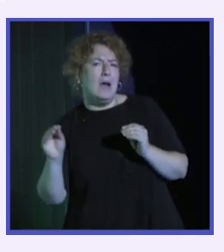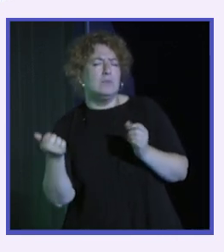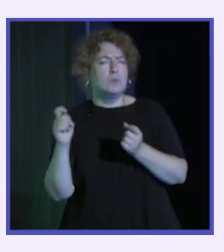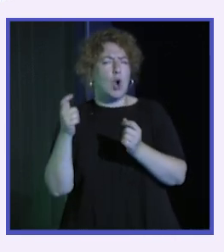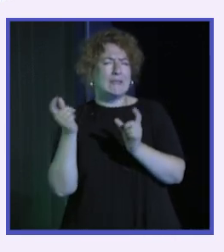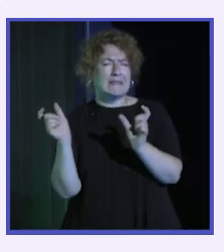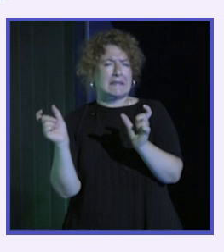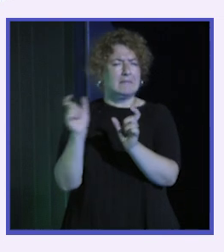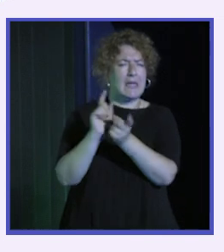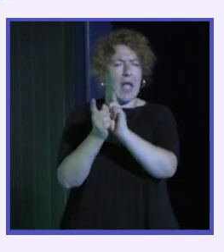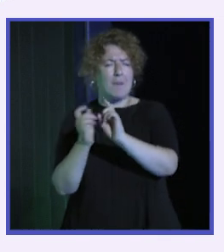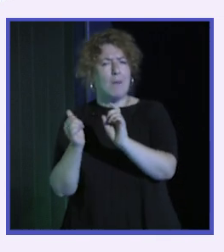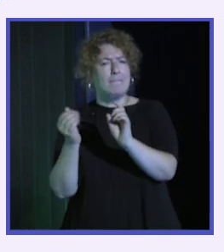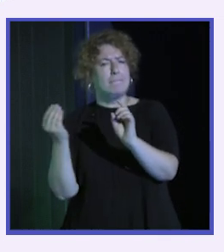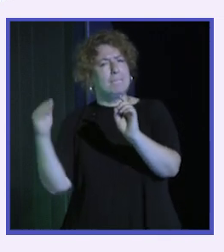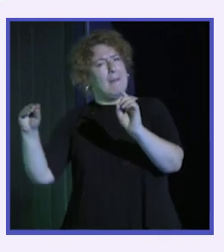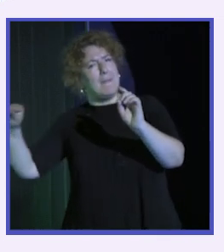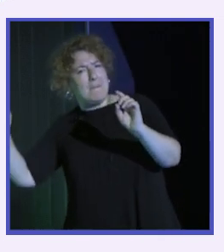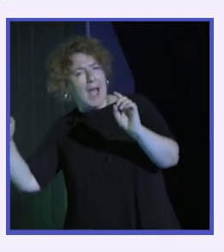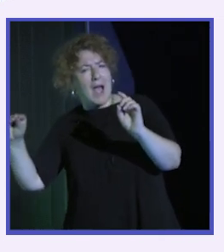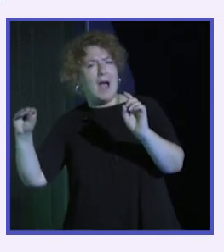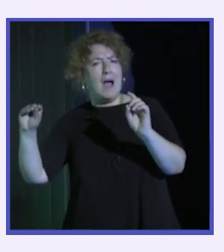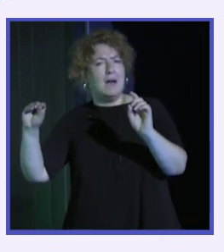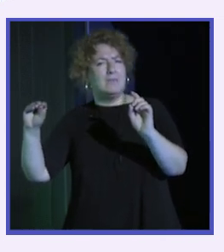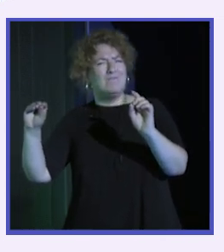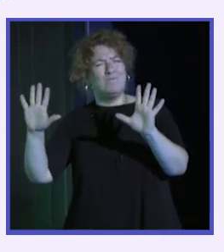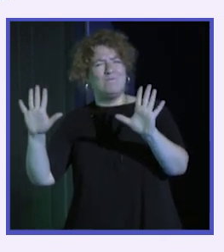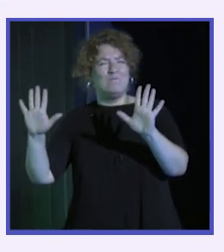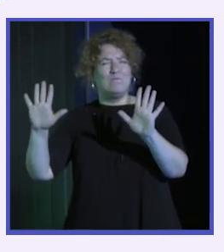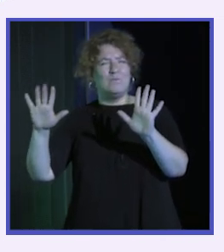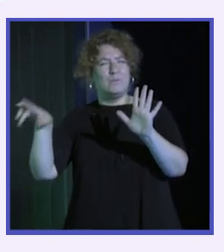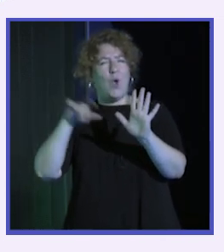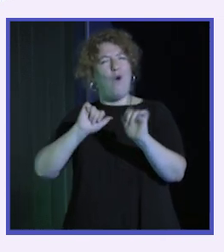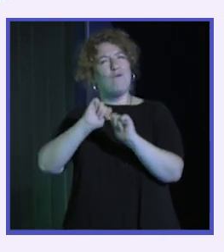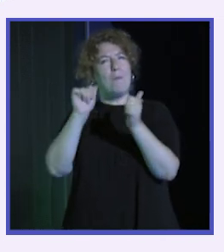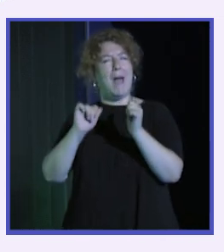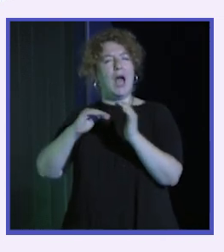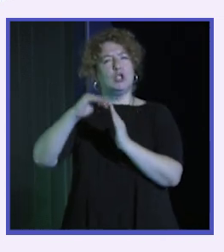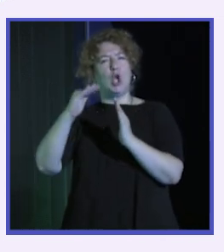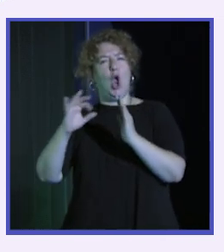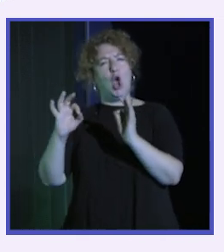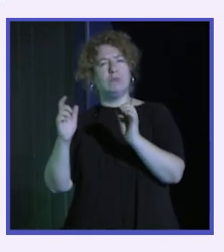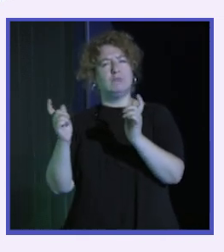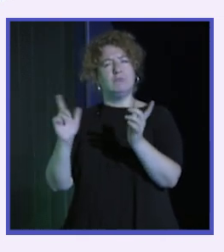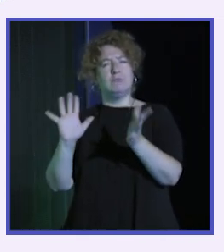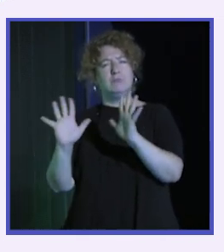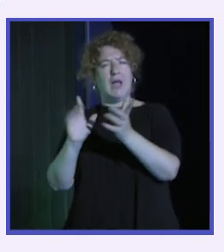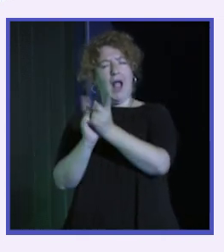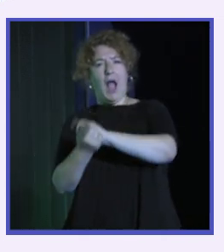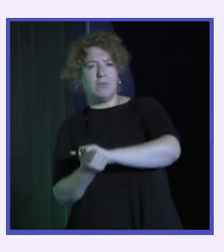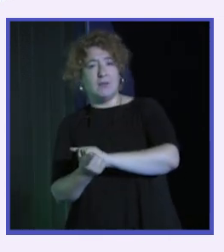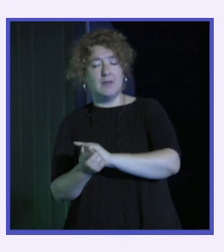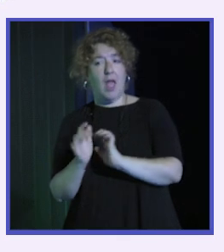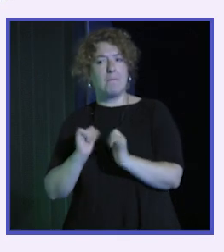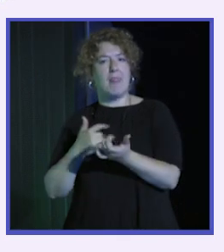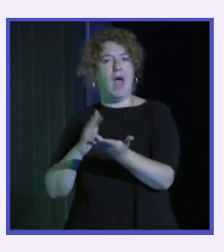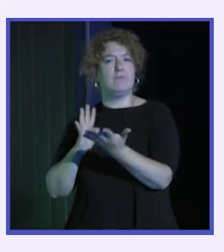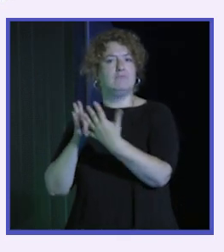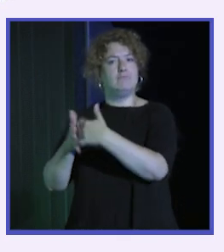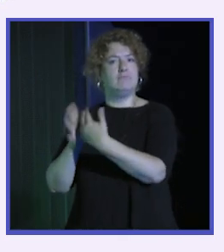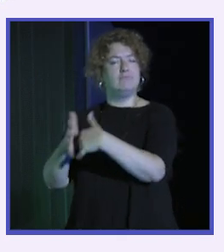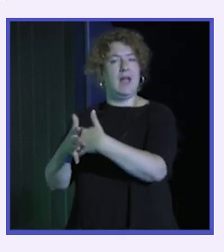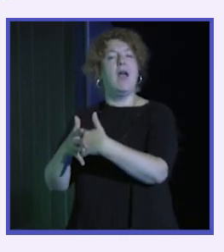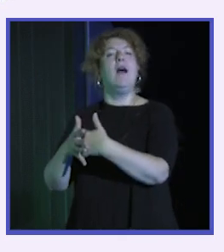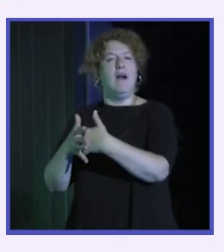lo otro, añade cosas nuevas, cambia el tono, interactúa con Copilot, ¿vale? Este es el tercer